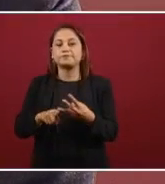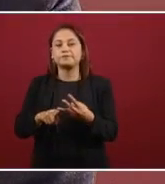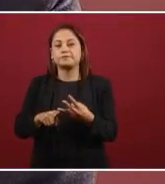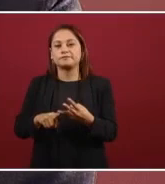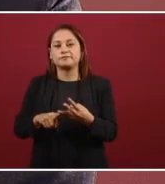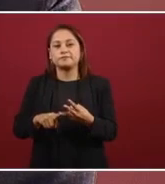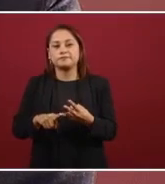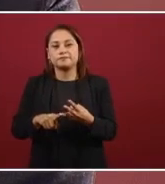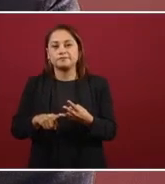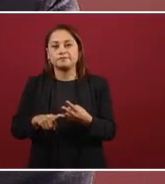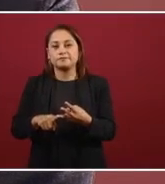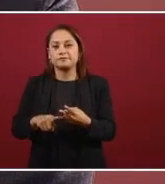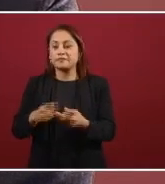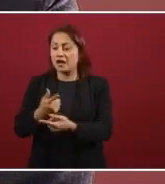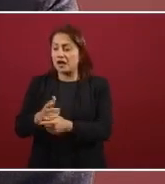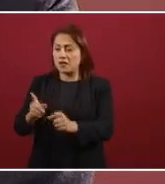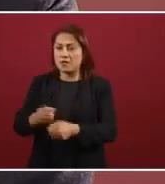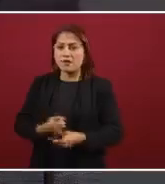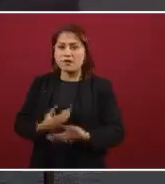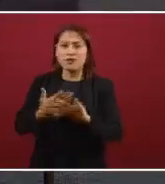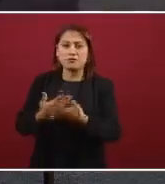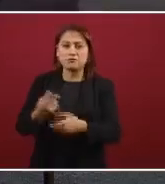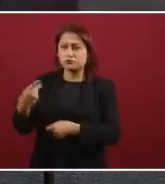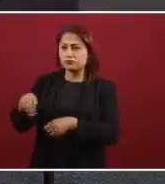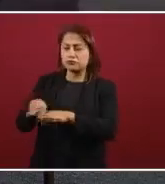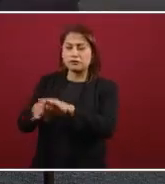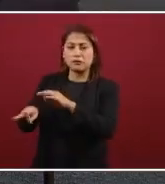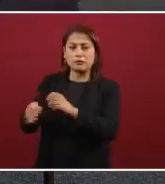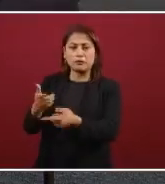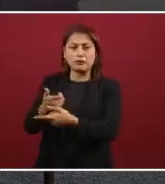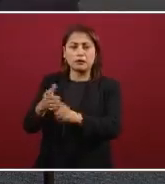limitamos la libertad de expresión, la libertad de prensa.